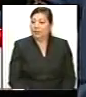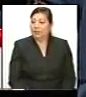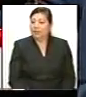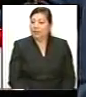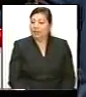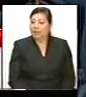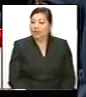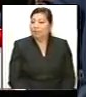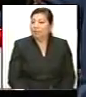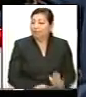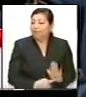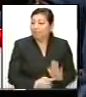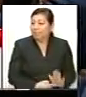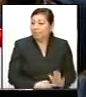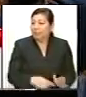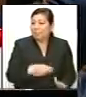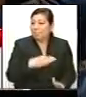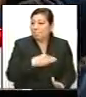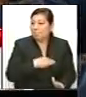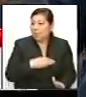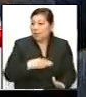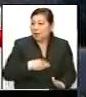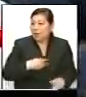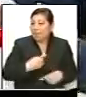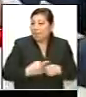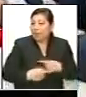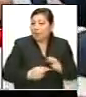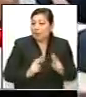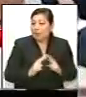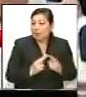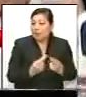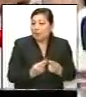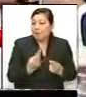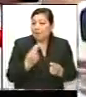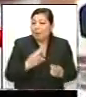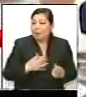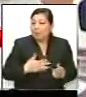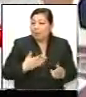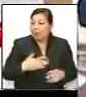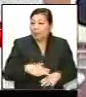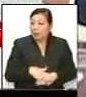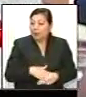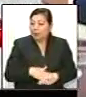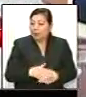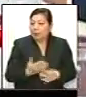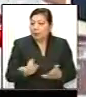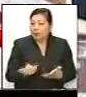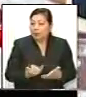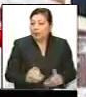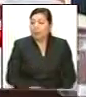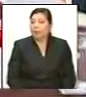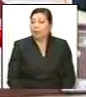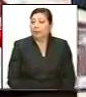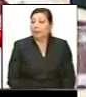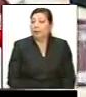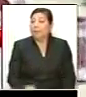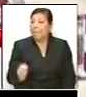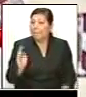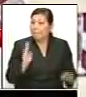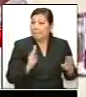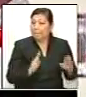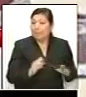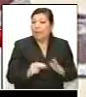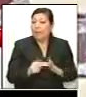y la presencia del ministro en la próxima sesión para poder tratar estos asuntos que son de preocupación